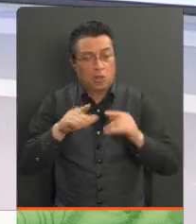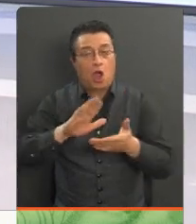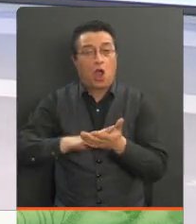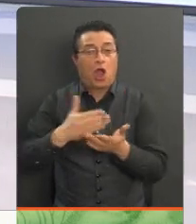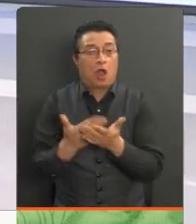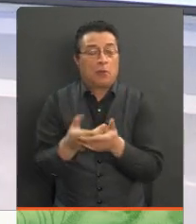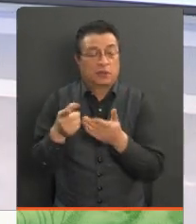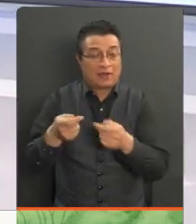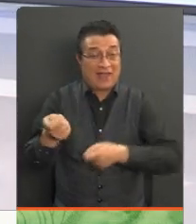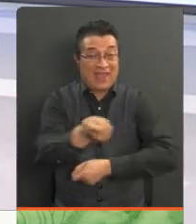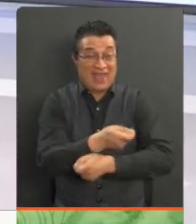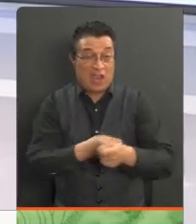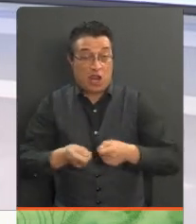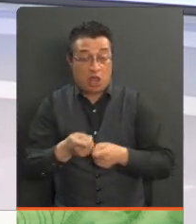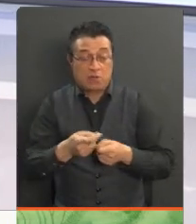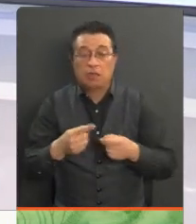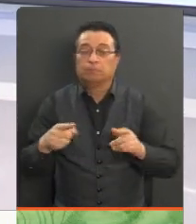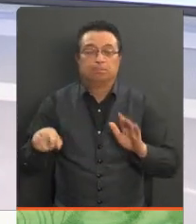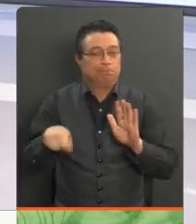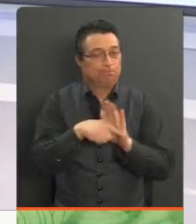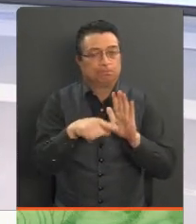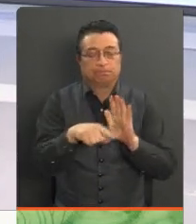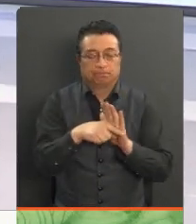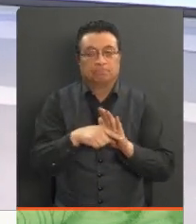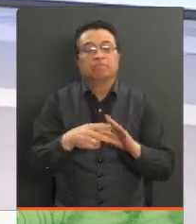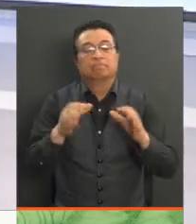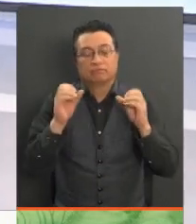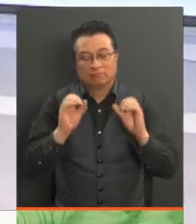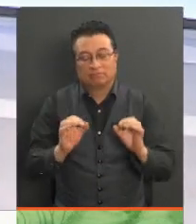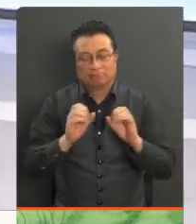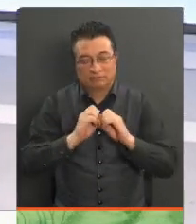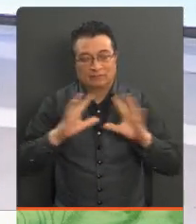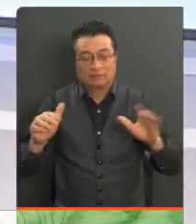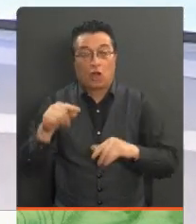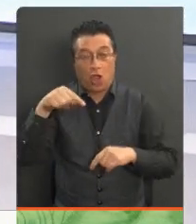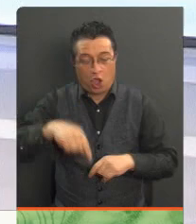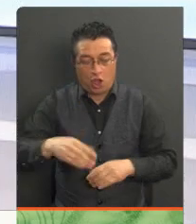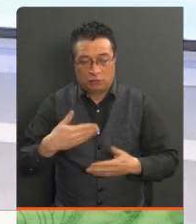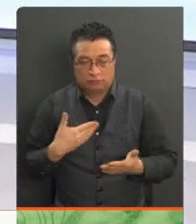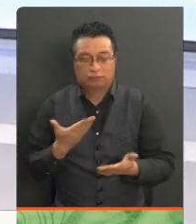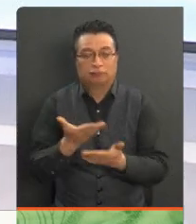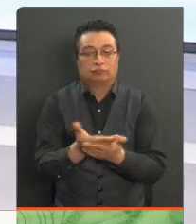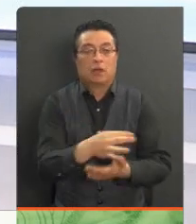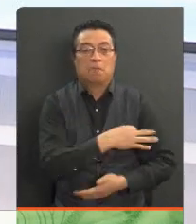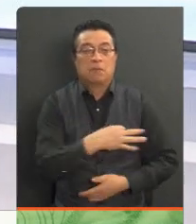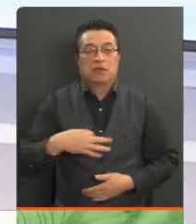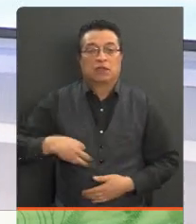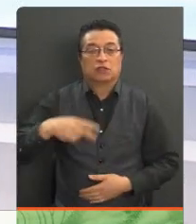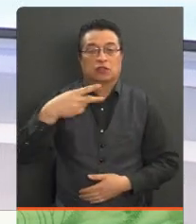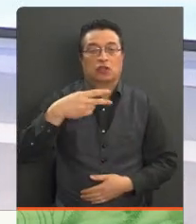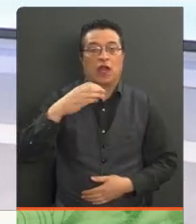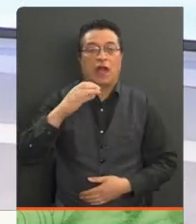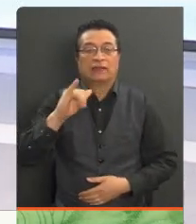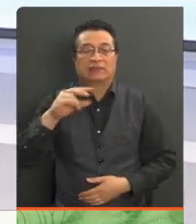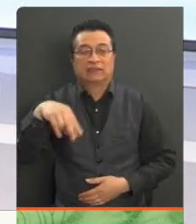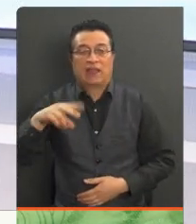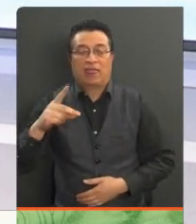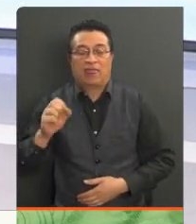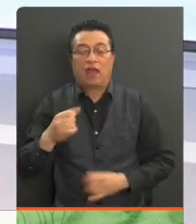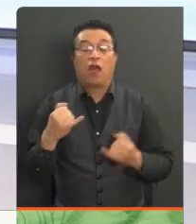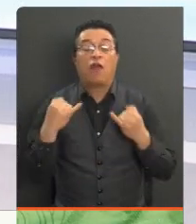la economía se deterioren. Y así queda de manifiesto. Hoy día lo presentó el ministro de Hacienda el informe